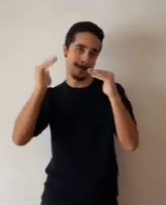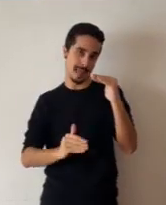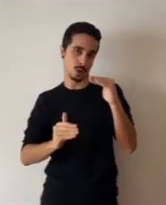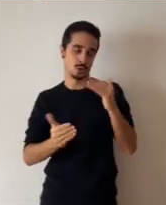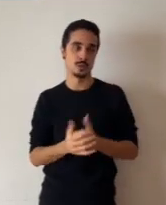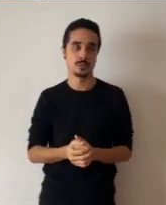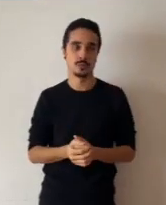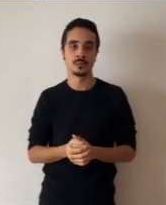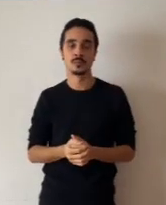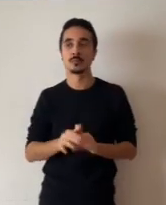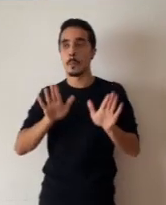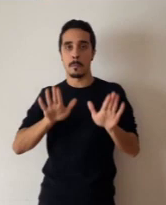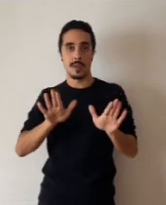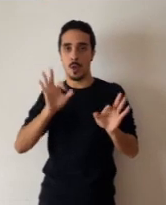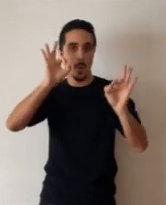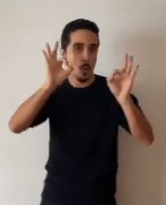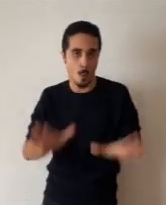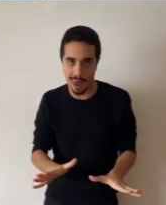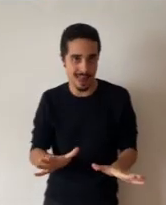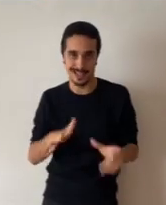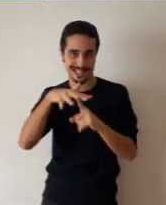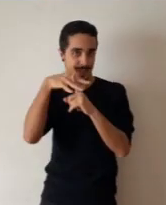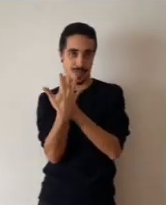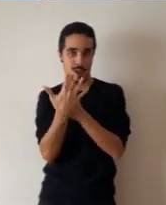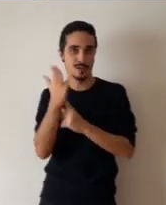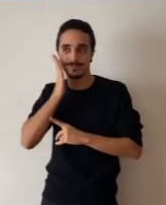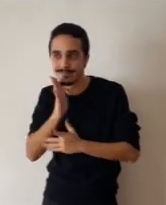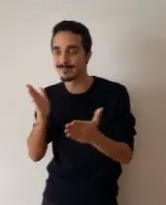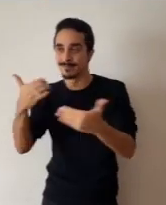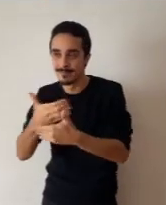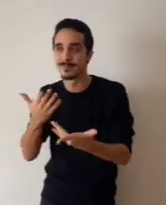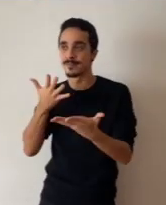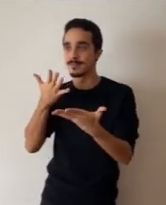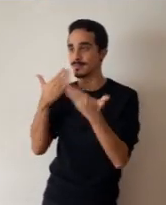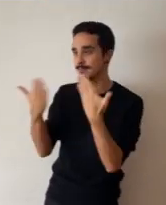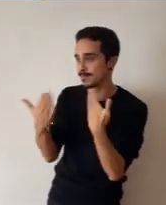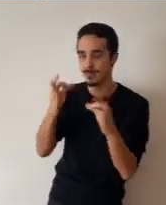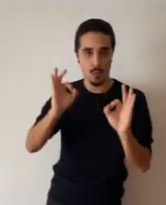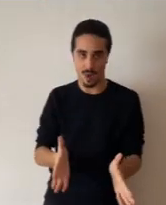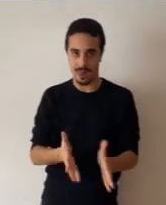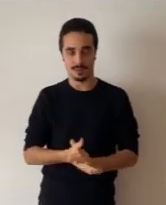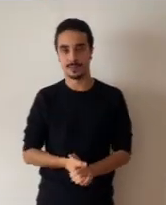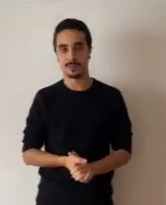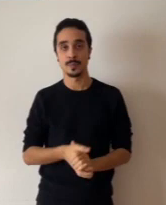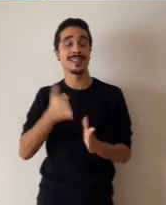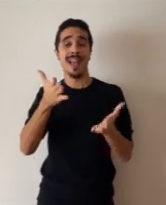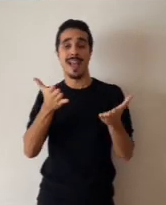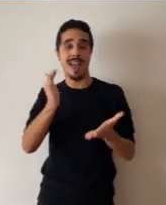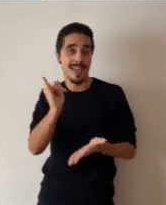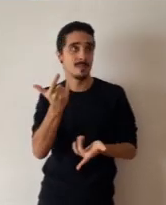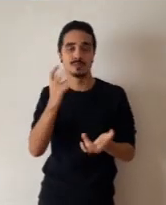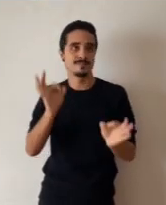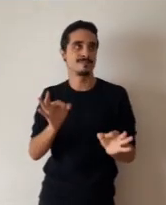menos frecuencia, pero vamos a arroparlos exactamente igual, y siempre va a haber